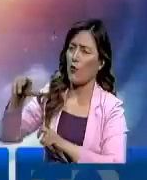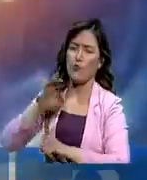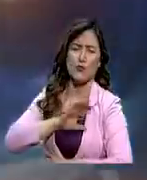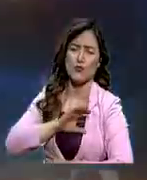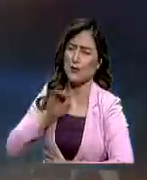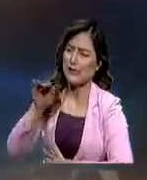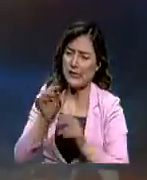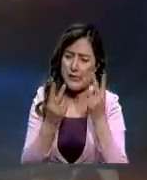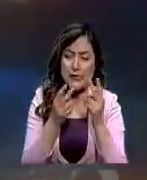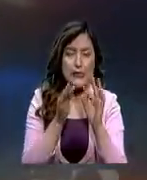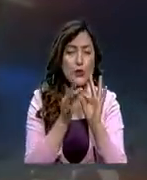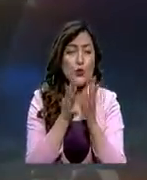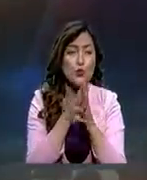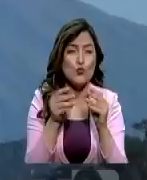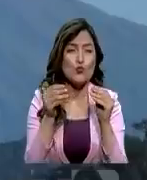problema.